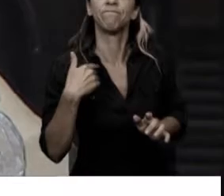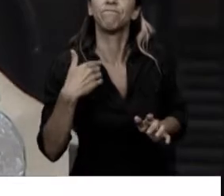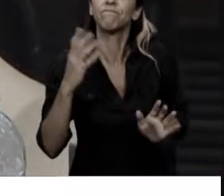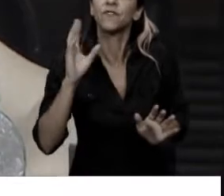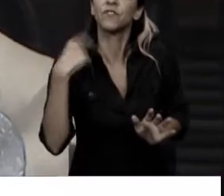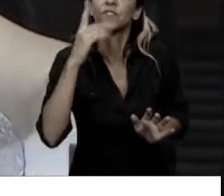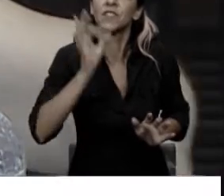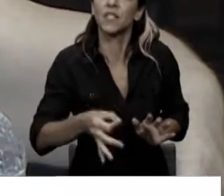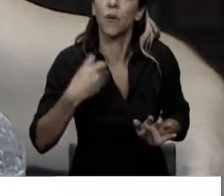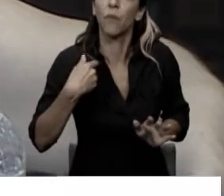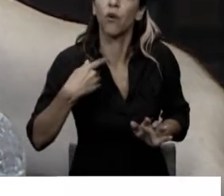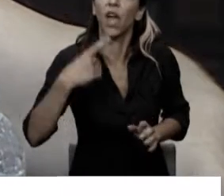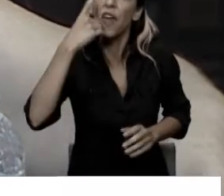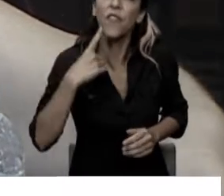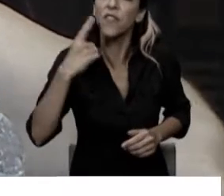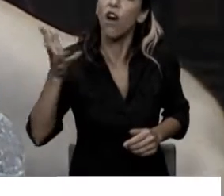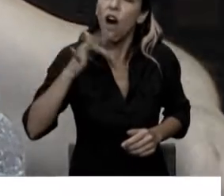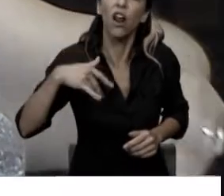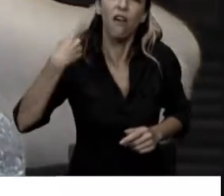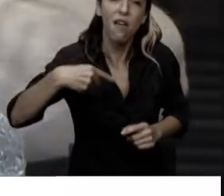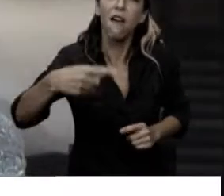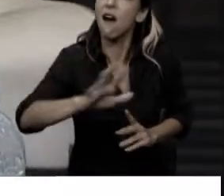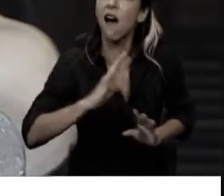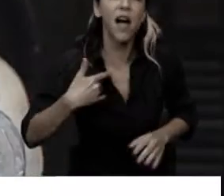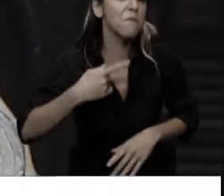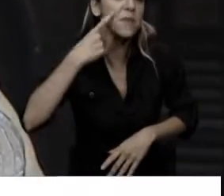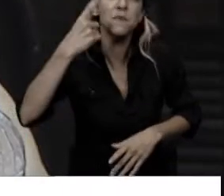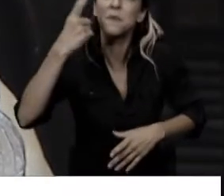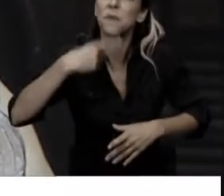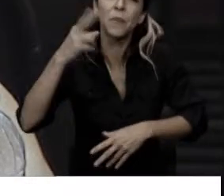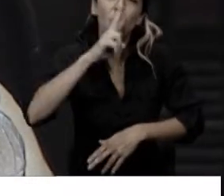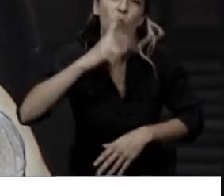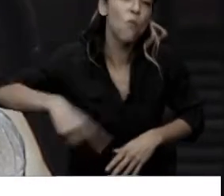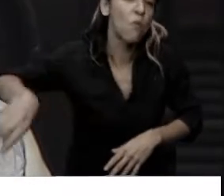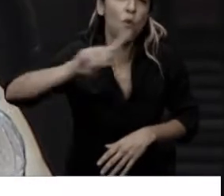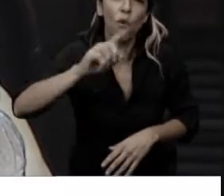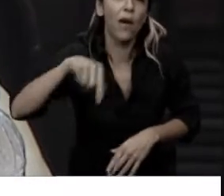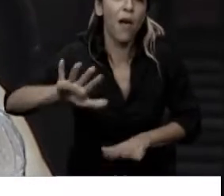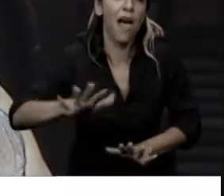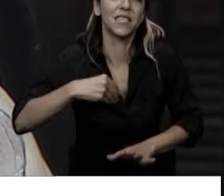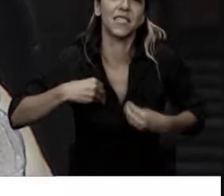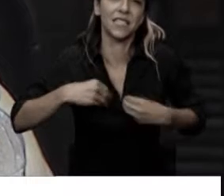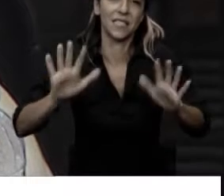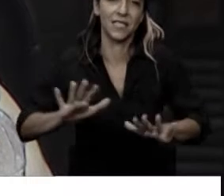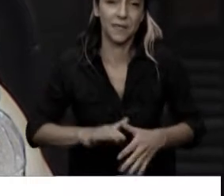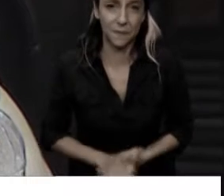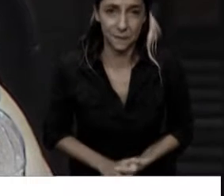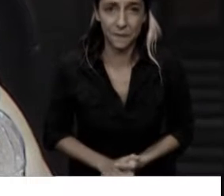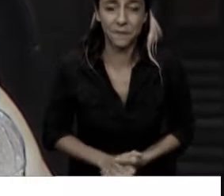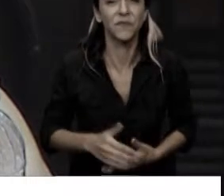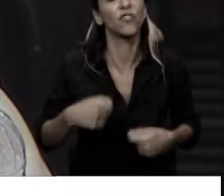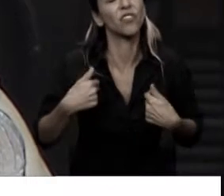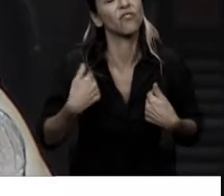que cada día miles de mujeres en nuestro país atravesarán esa experiencia. Permitamos que